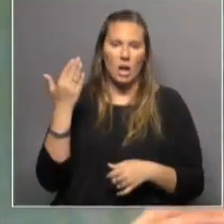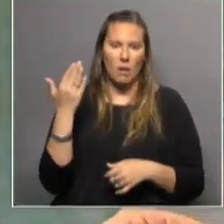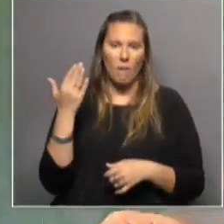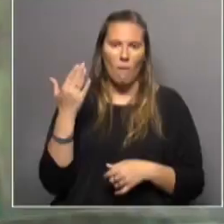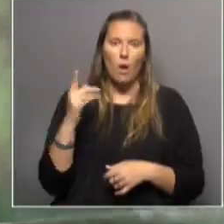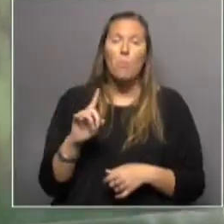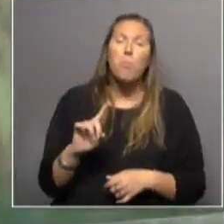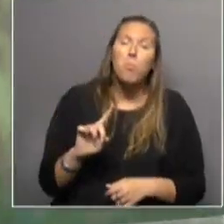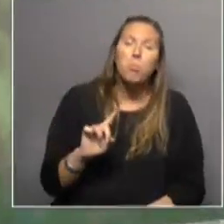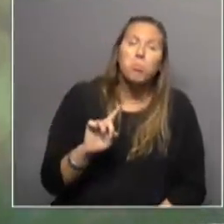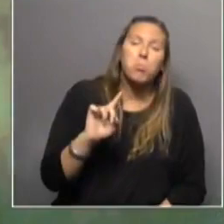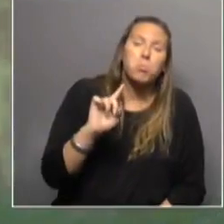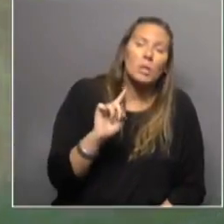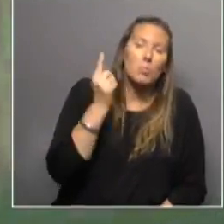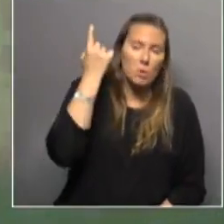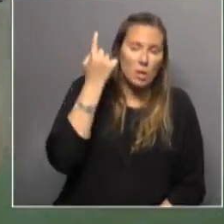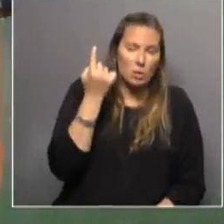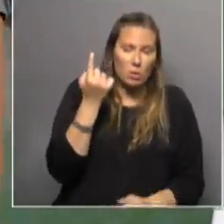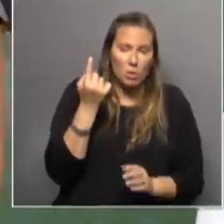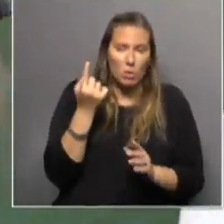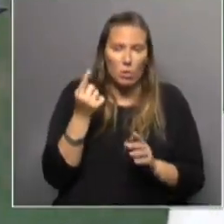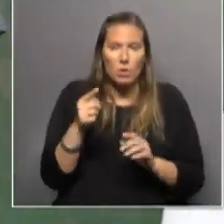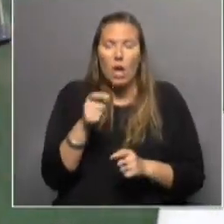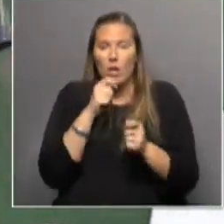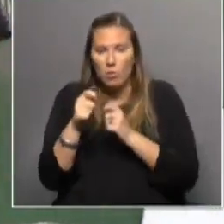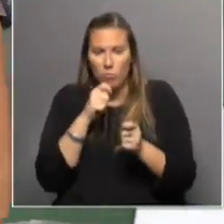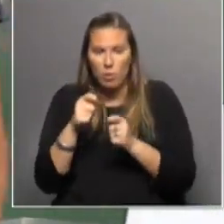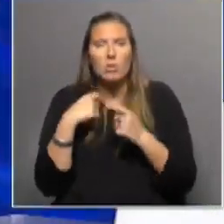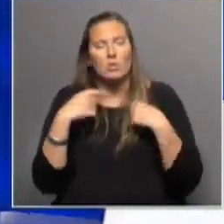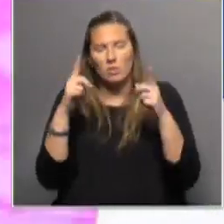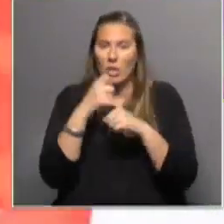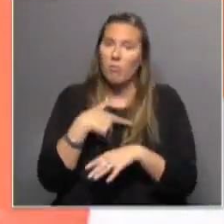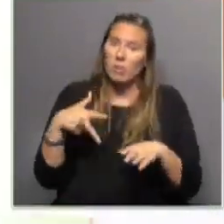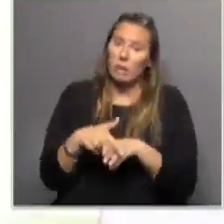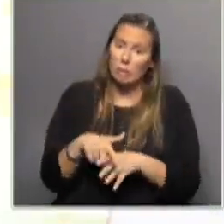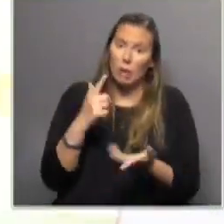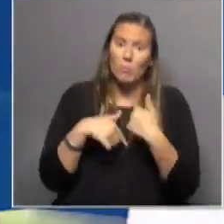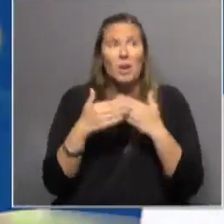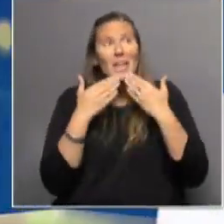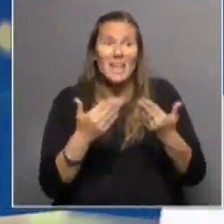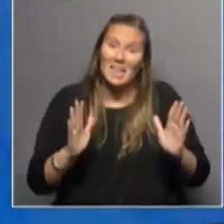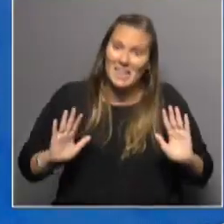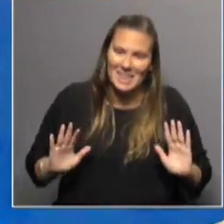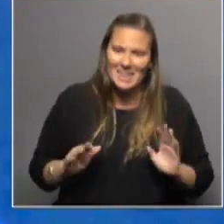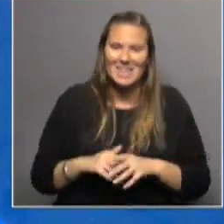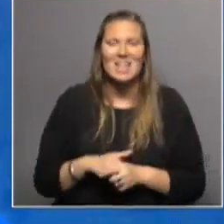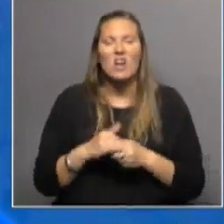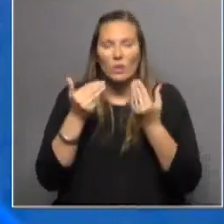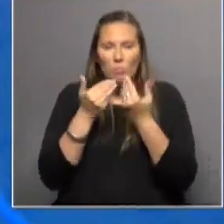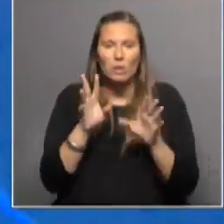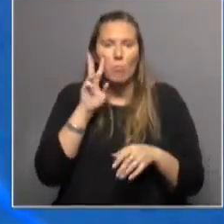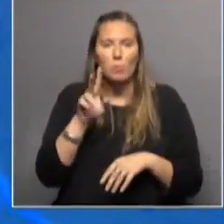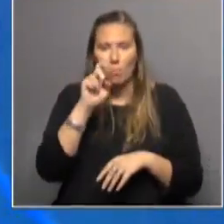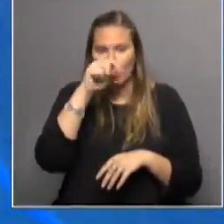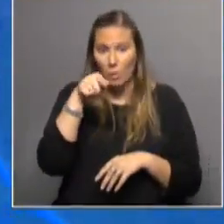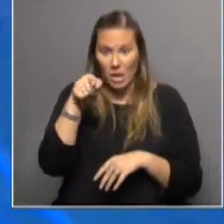de nuestros primeros totales estuviste en uno de nuestros primeros cortarnos yo sé que es difícil pero bueno muchas gracias por favor cuando arrancamos Mirar